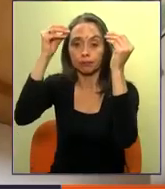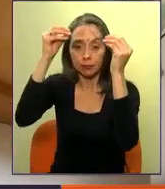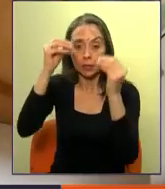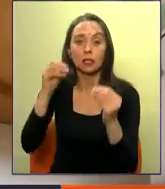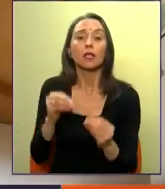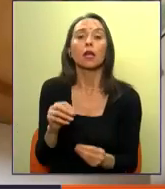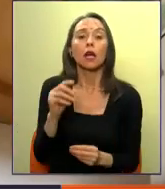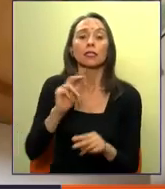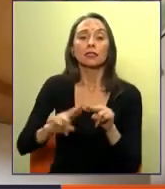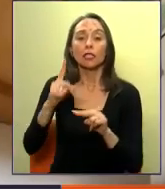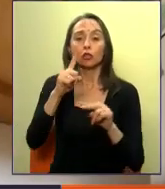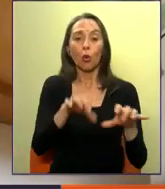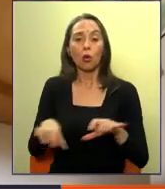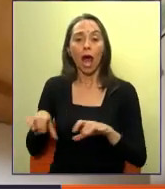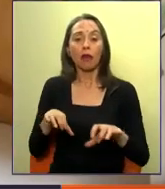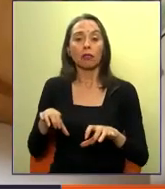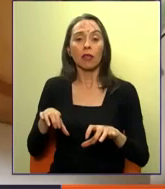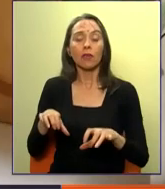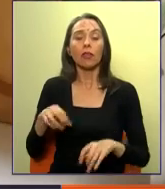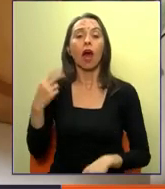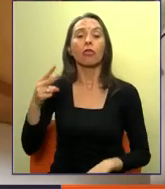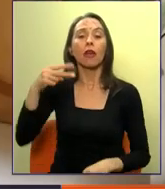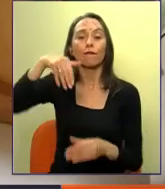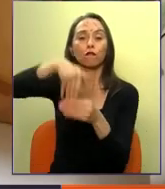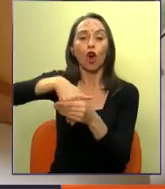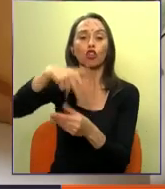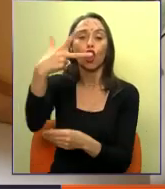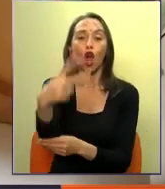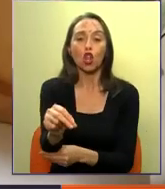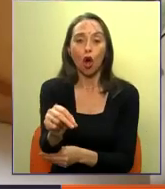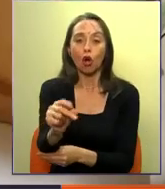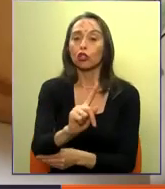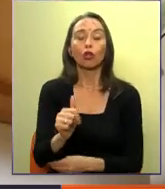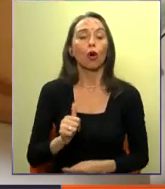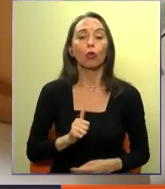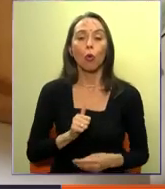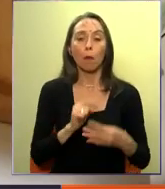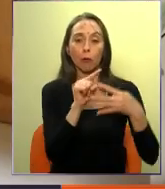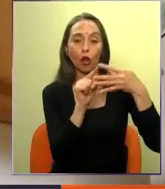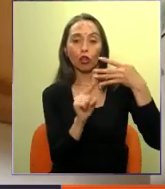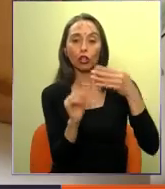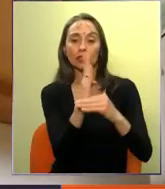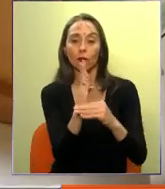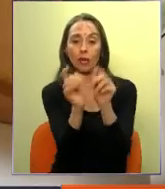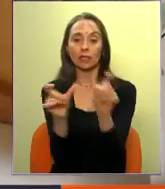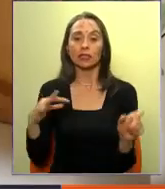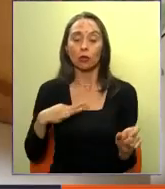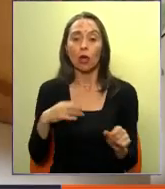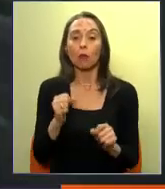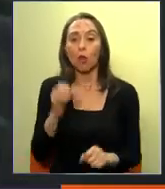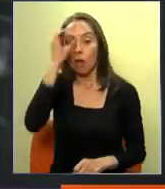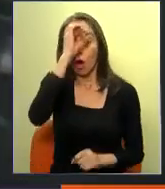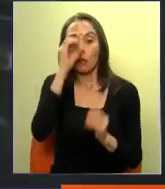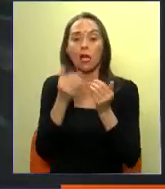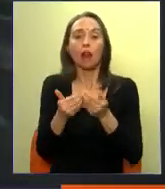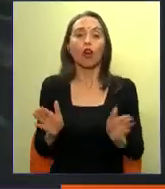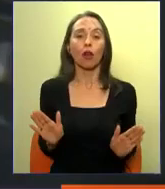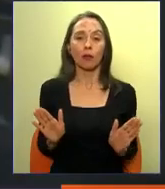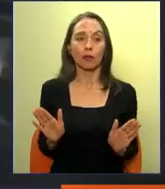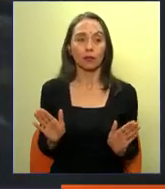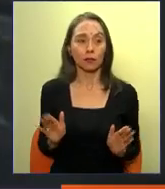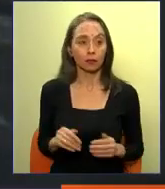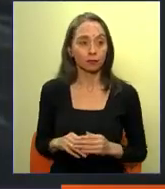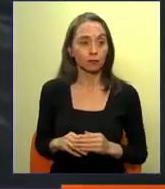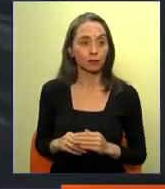no. Y por tanto no se cumplió con los requisitos básicos para que la ciudadanía se expresara libremente. Votar